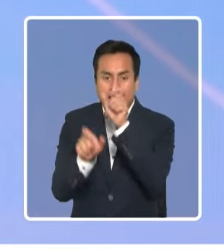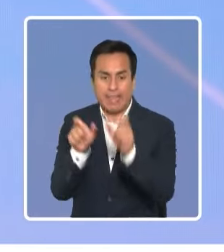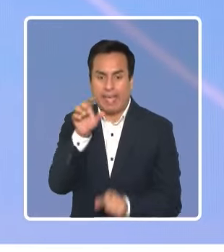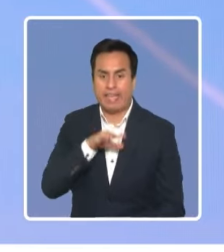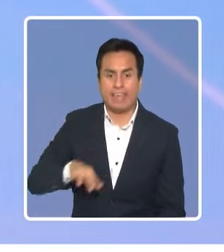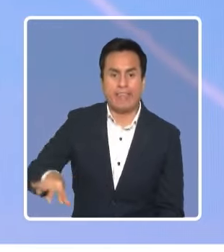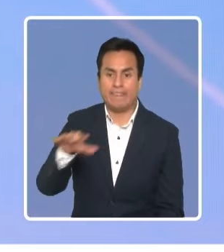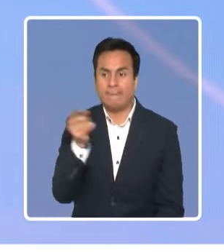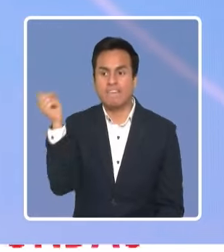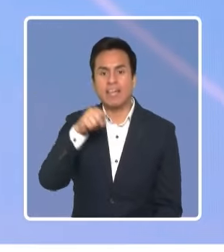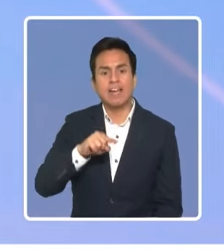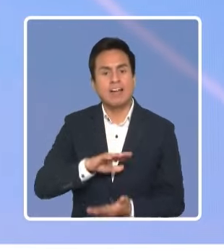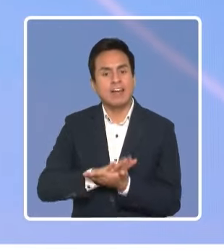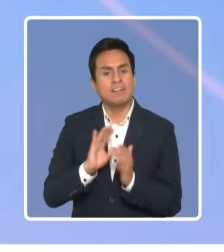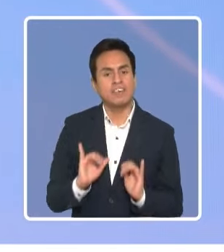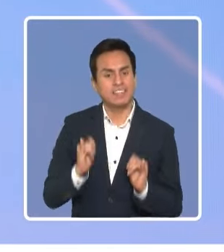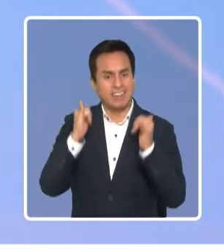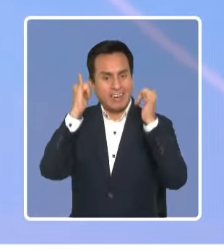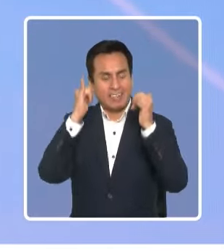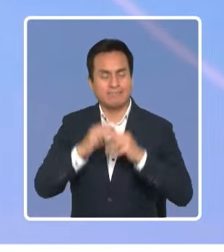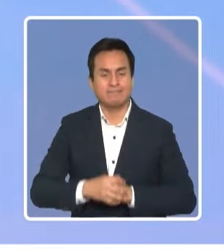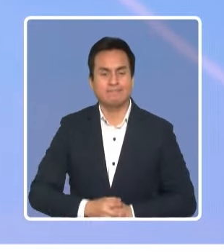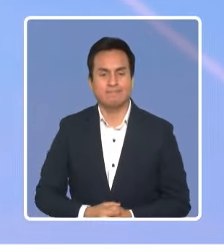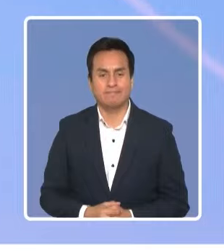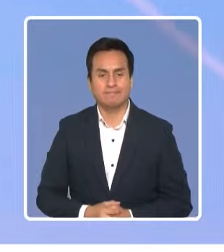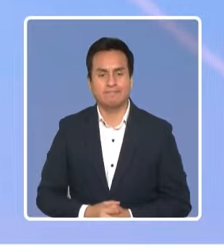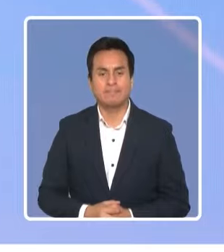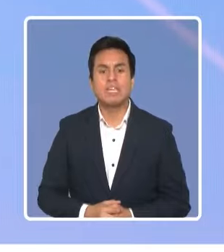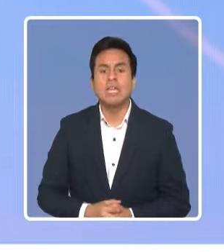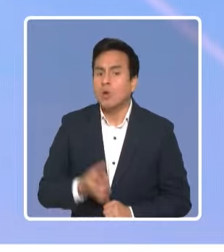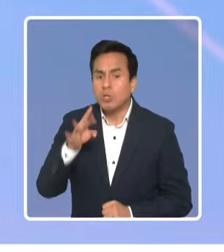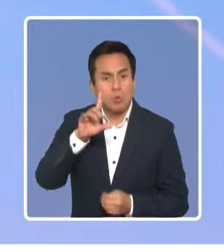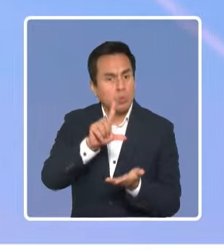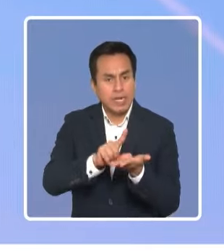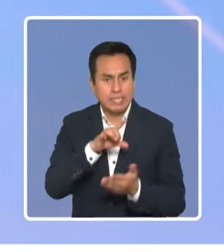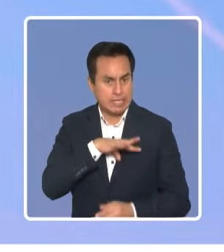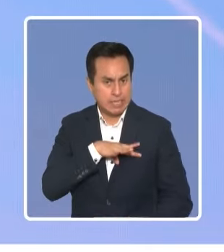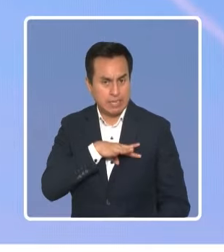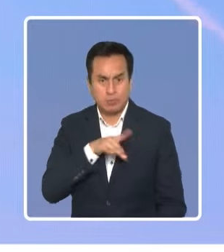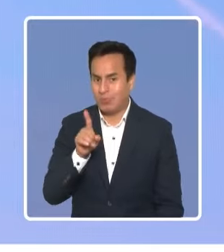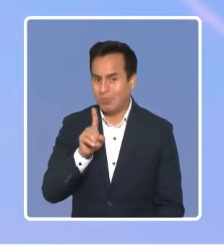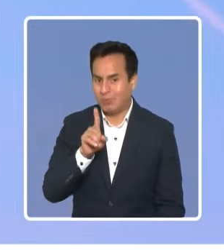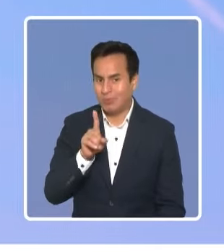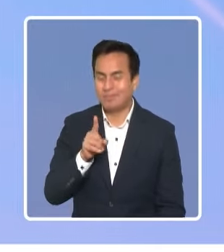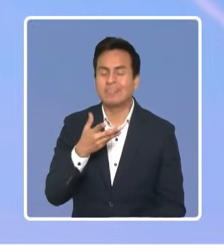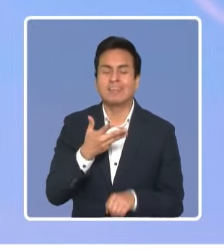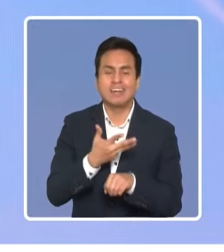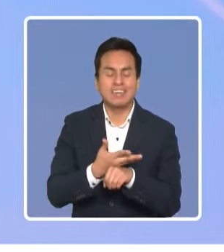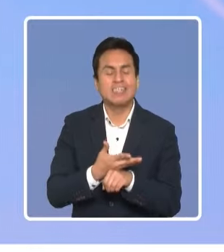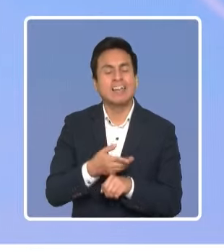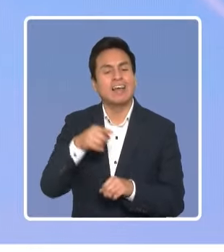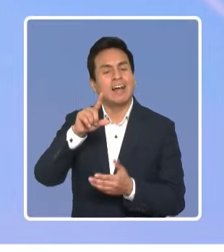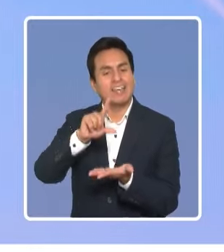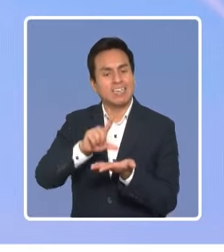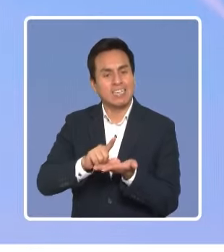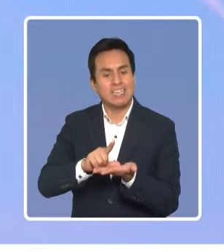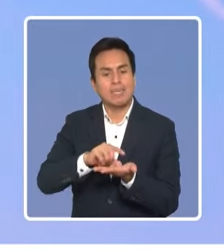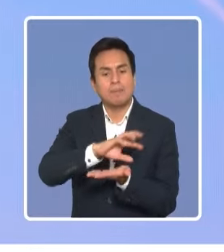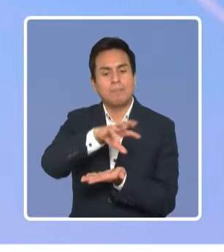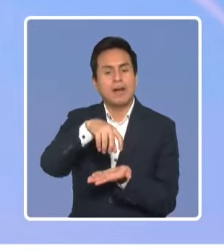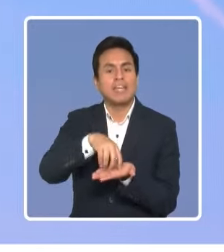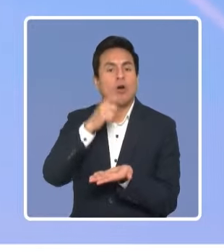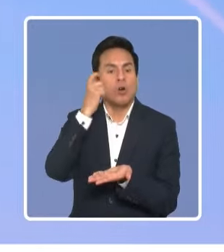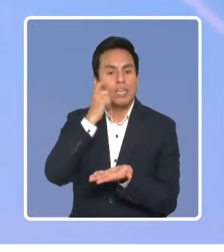gente venga a festejar, venga a celebrar. No es el único lugar en Chile. Estamos aquí en el